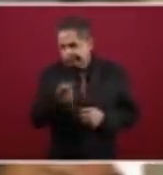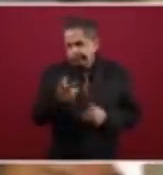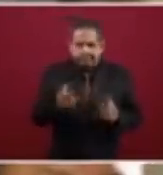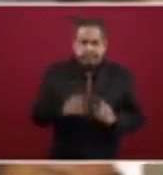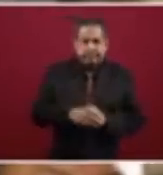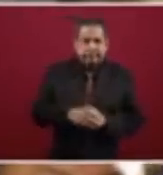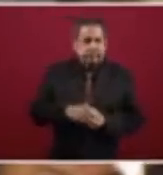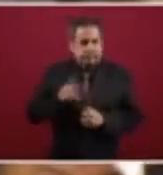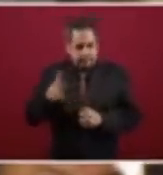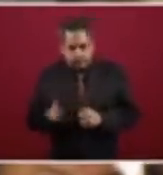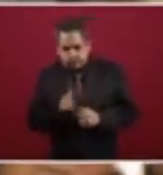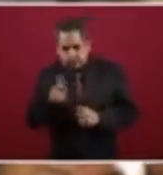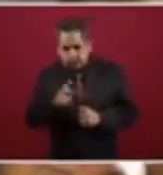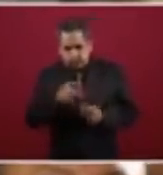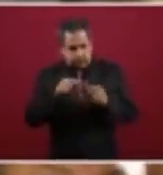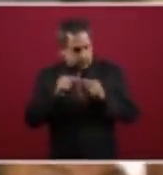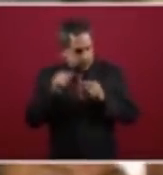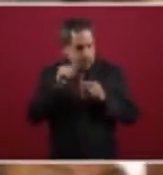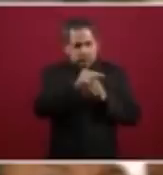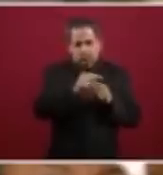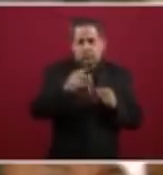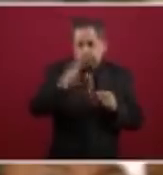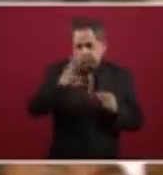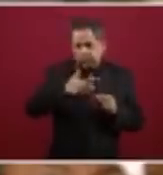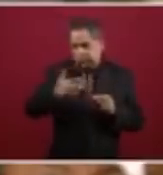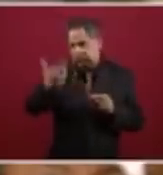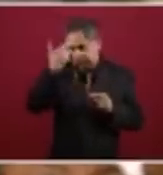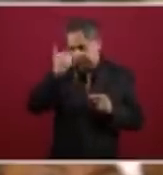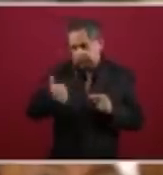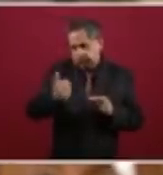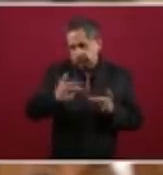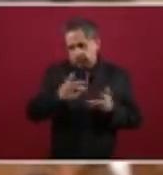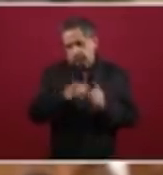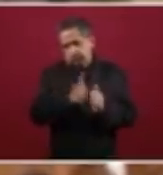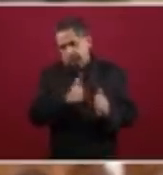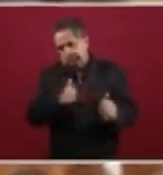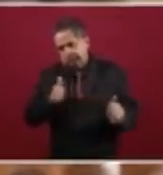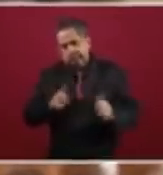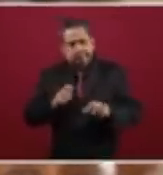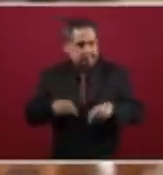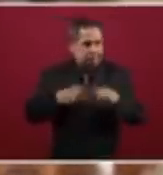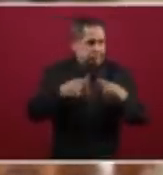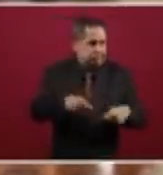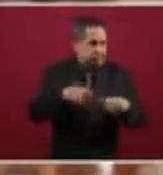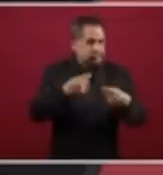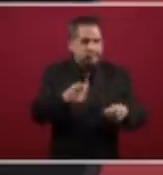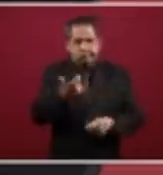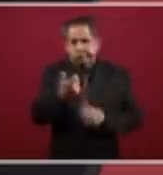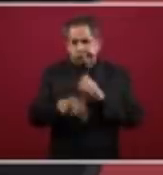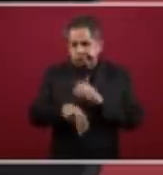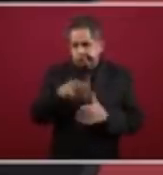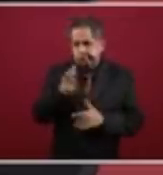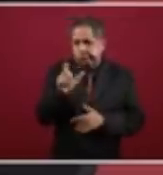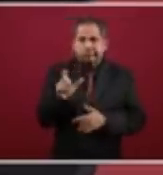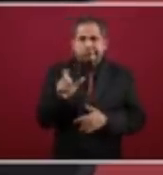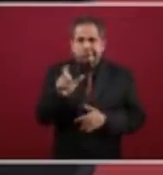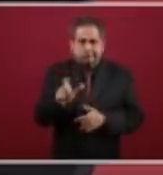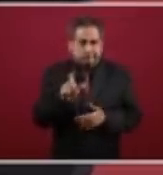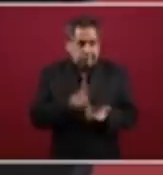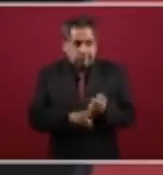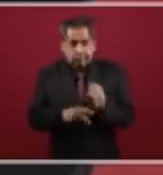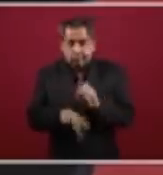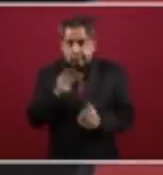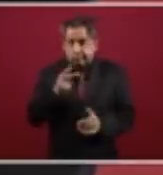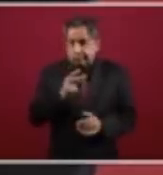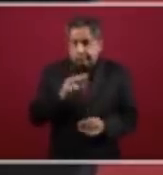las zonas rurales está más justificado que haya retrasos en la entrega de recursos a los adultos mayores, por todas las